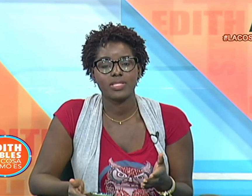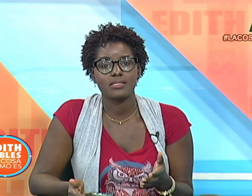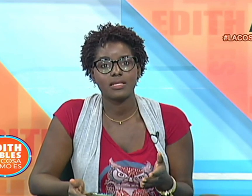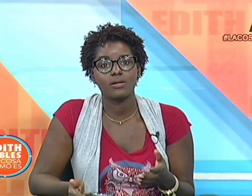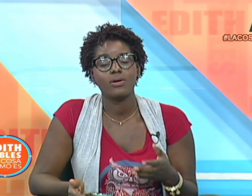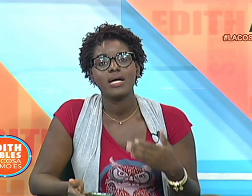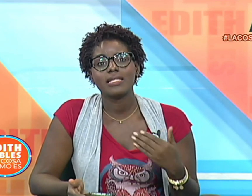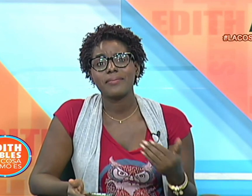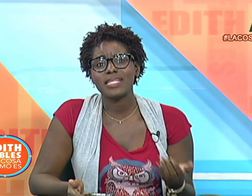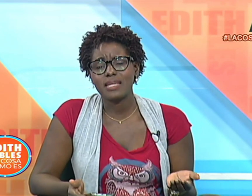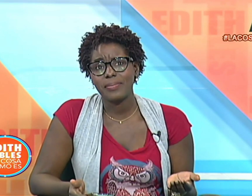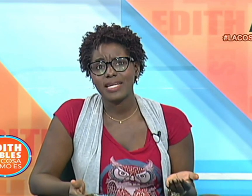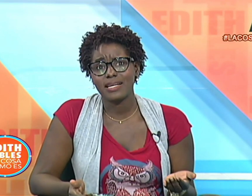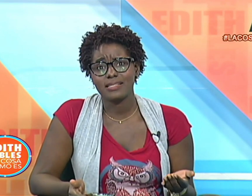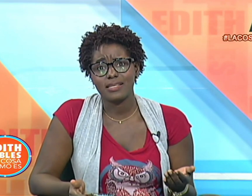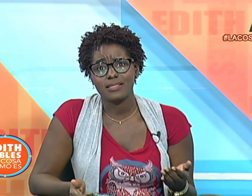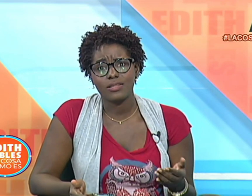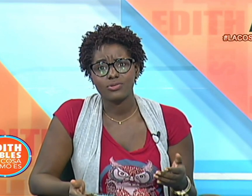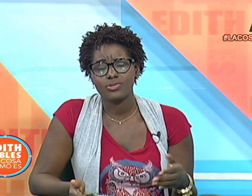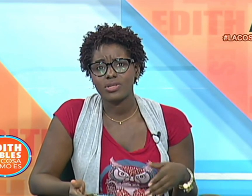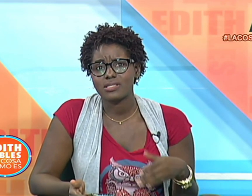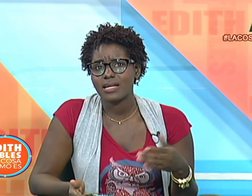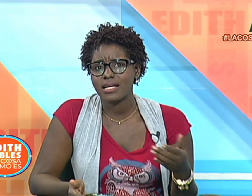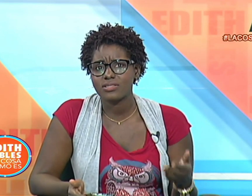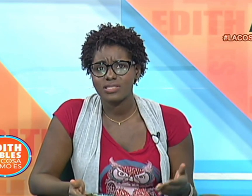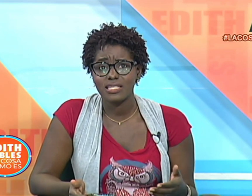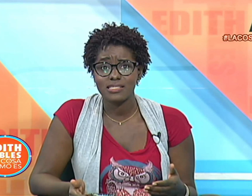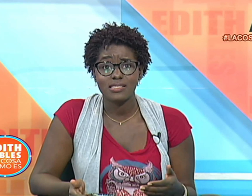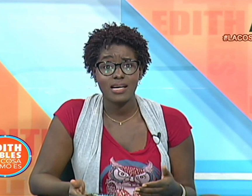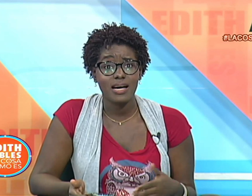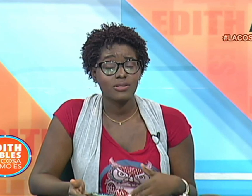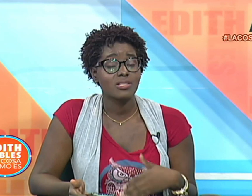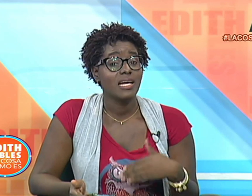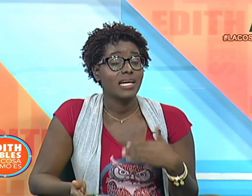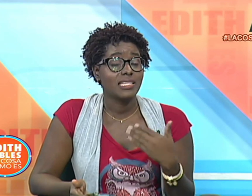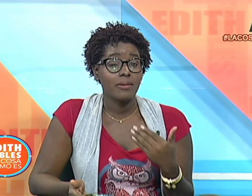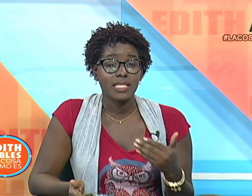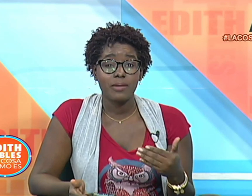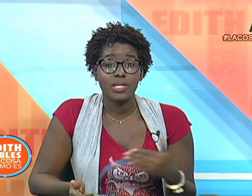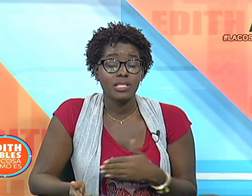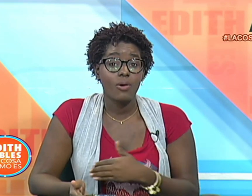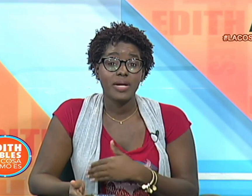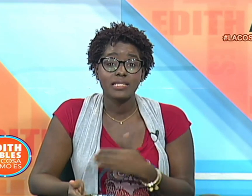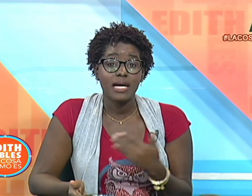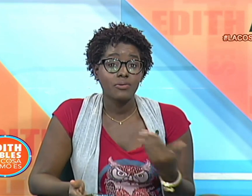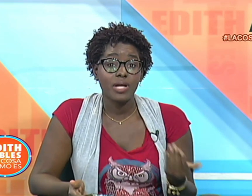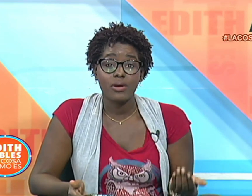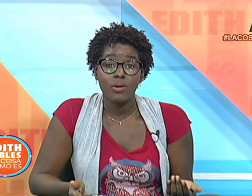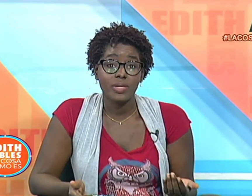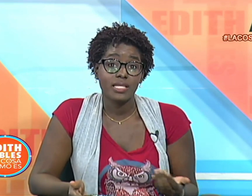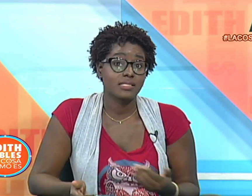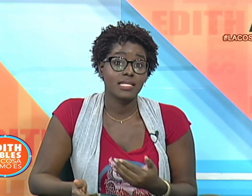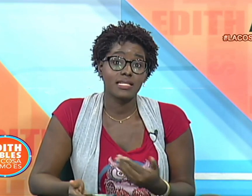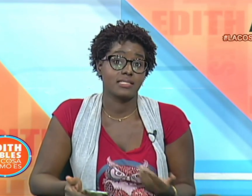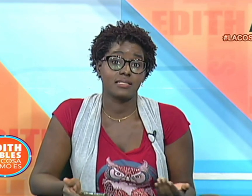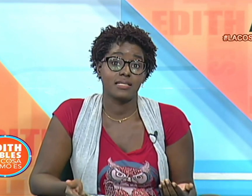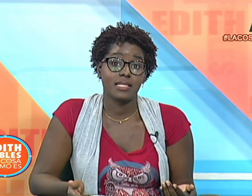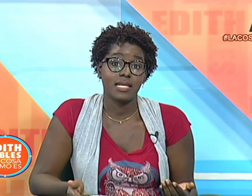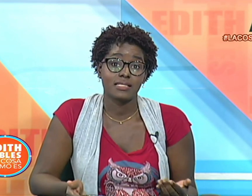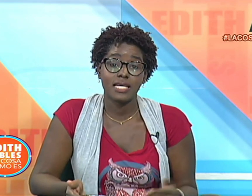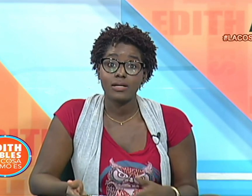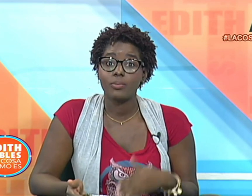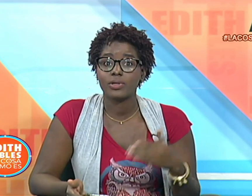podríamos decirlo también se apliquen esas reducciones de gastos innecesarios el tema también de aumentar una nómina sin